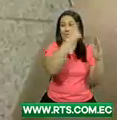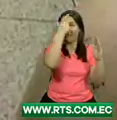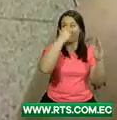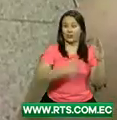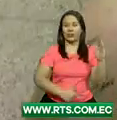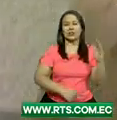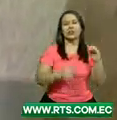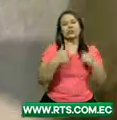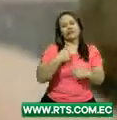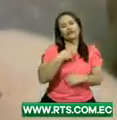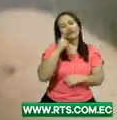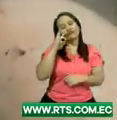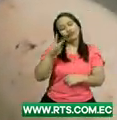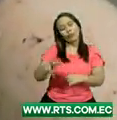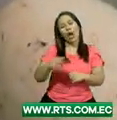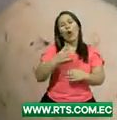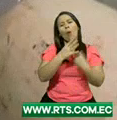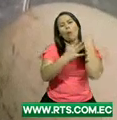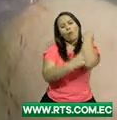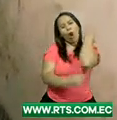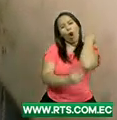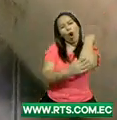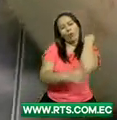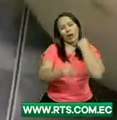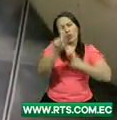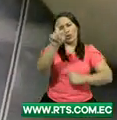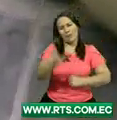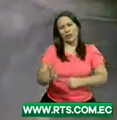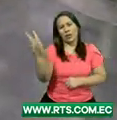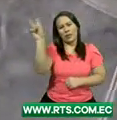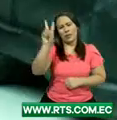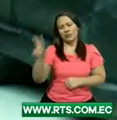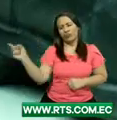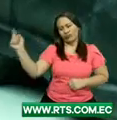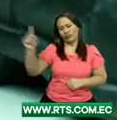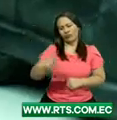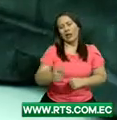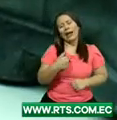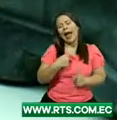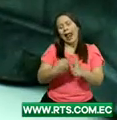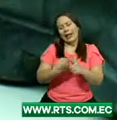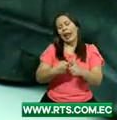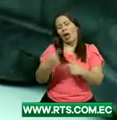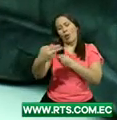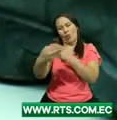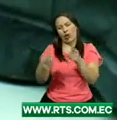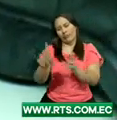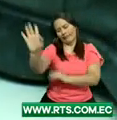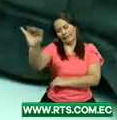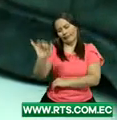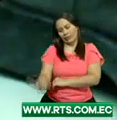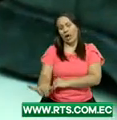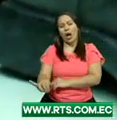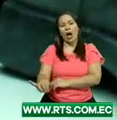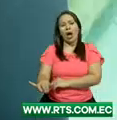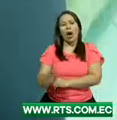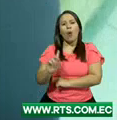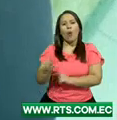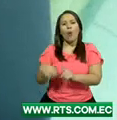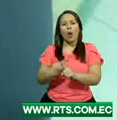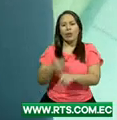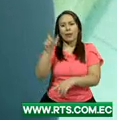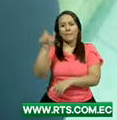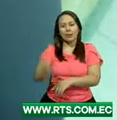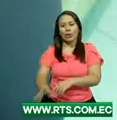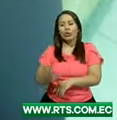solidaridad de esta familia permitió darle la mano a un ciudadano venezolano jamás pensaron que sería quien les quitara el producto de toda una vida con